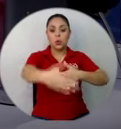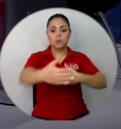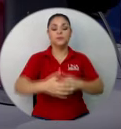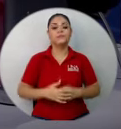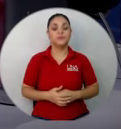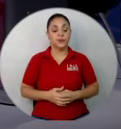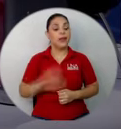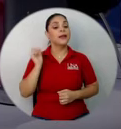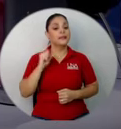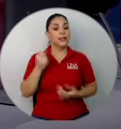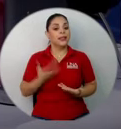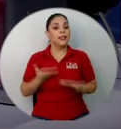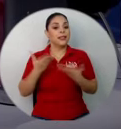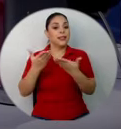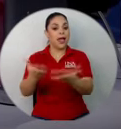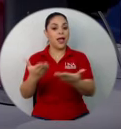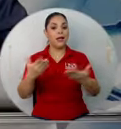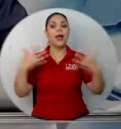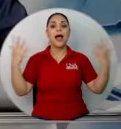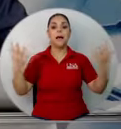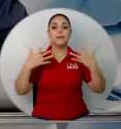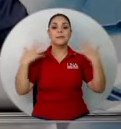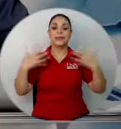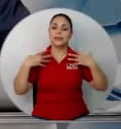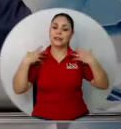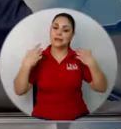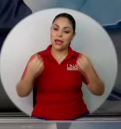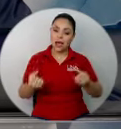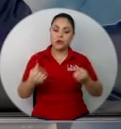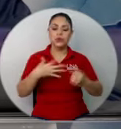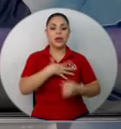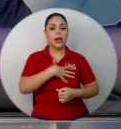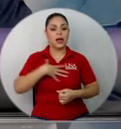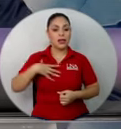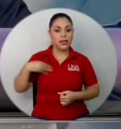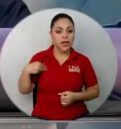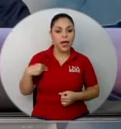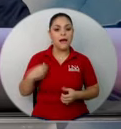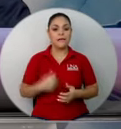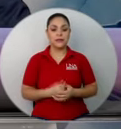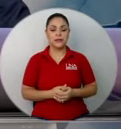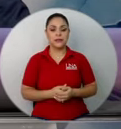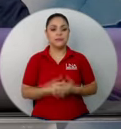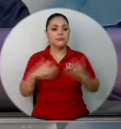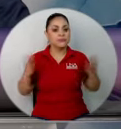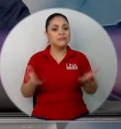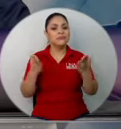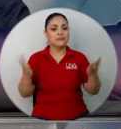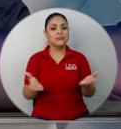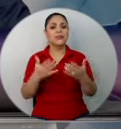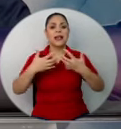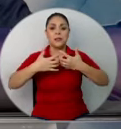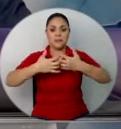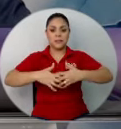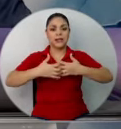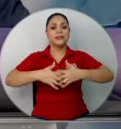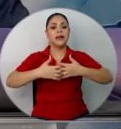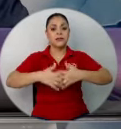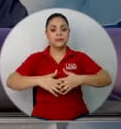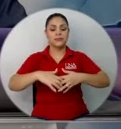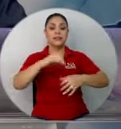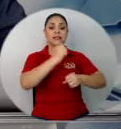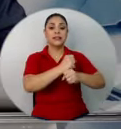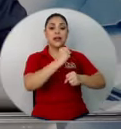proceso. Propiciar ambientes sanos, ambientes agradables, propiciar por parte responsabilidad de la